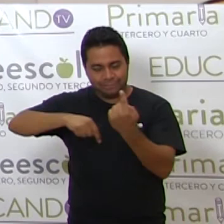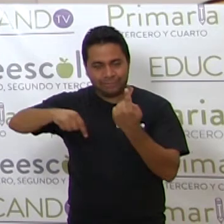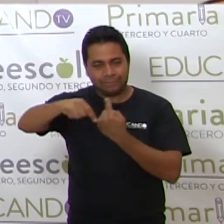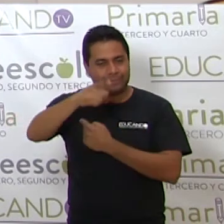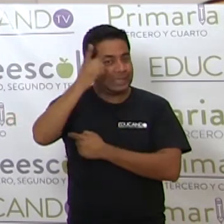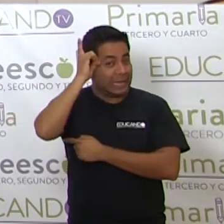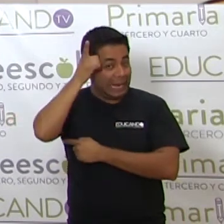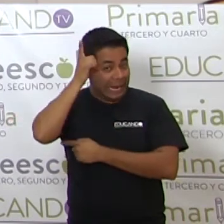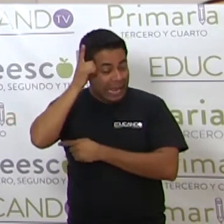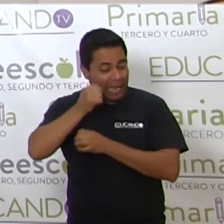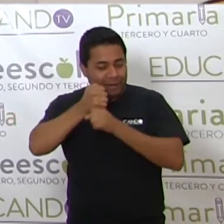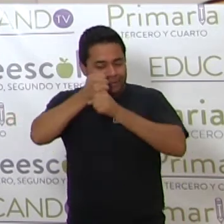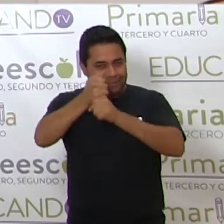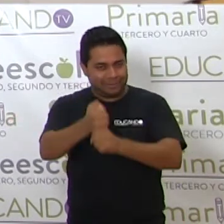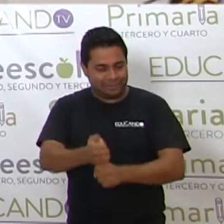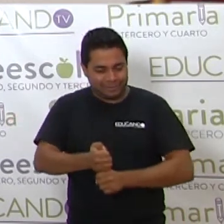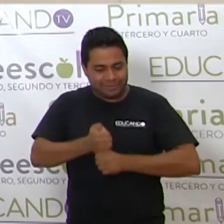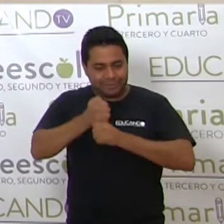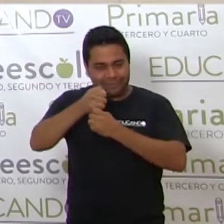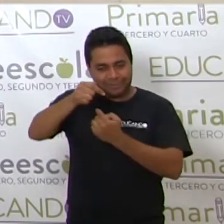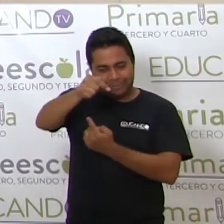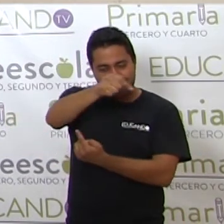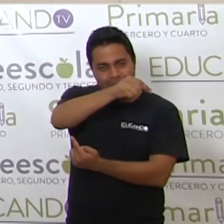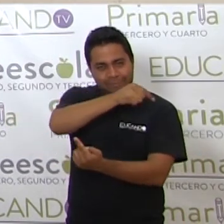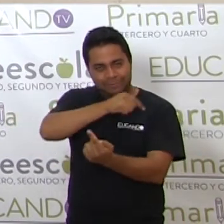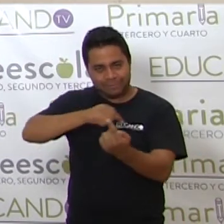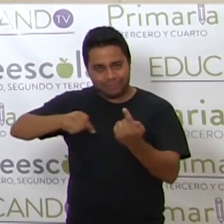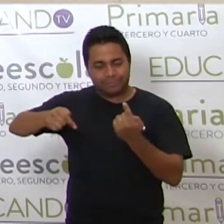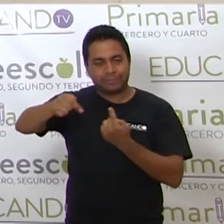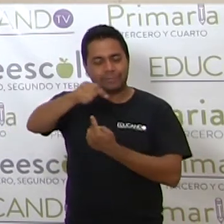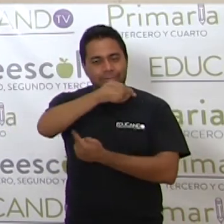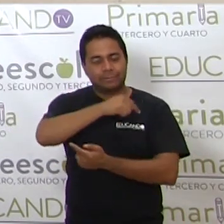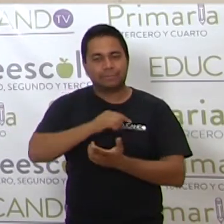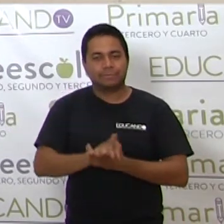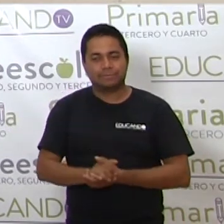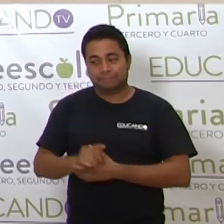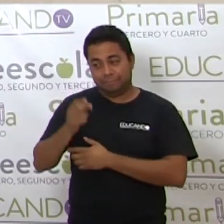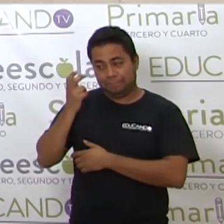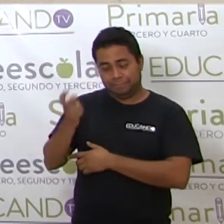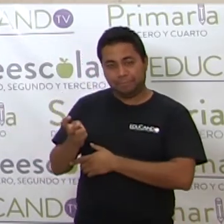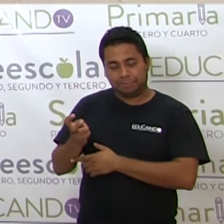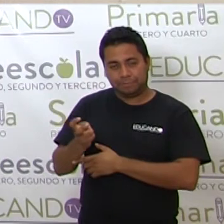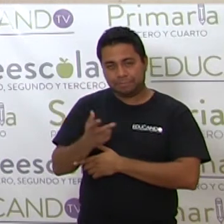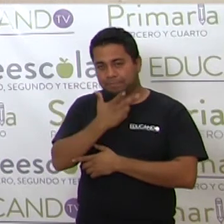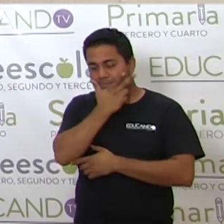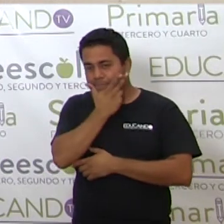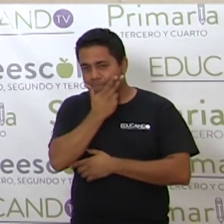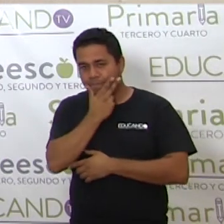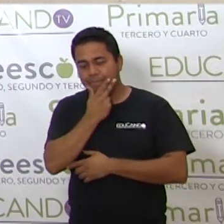carrusel está girando y este señor está